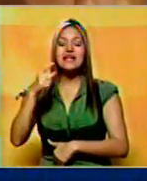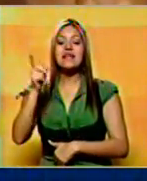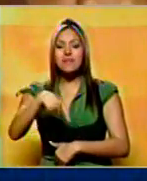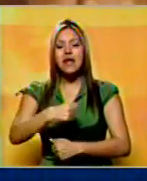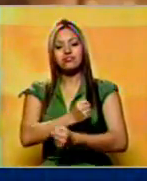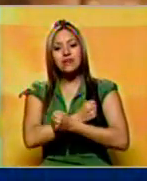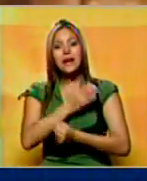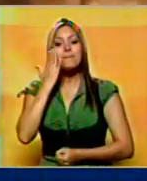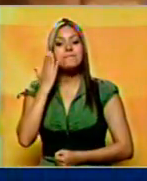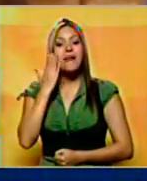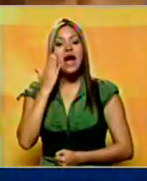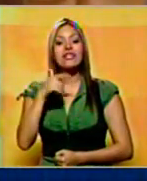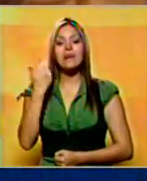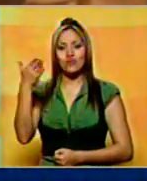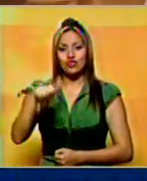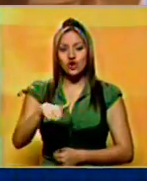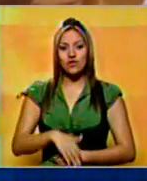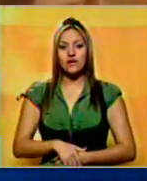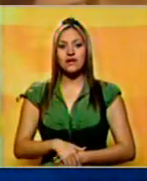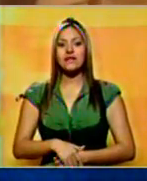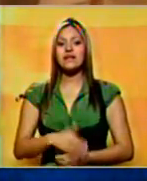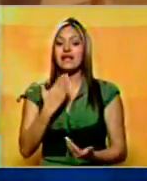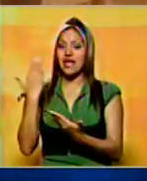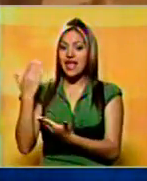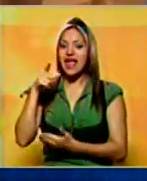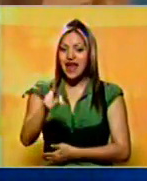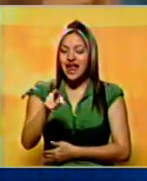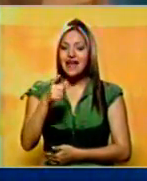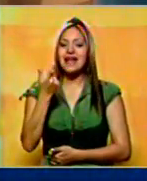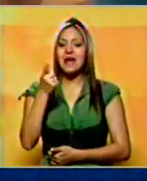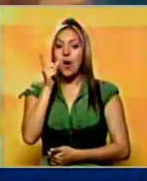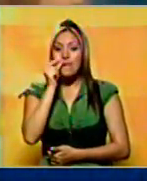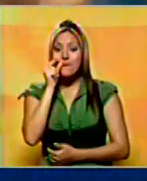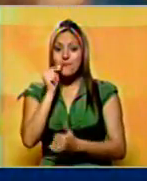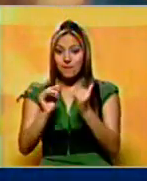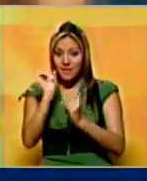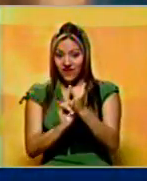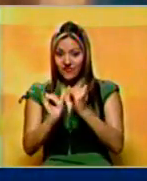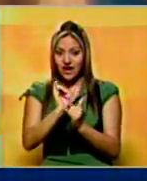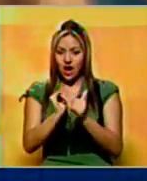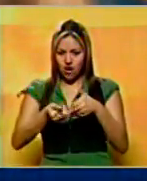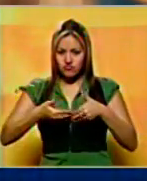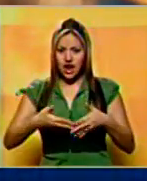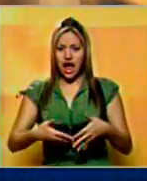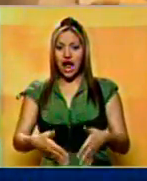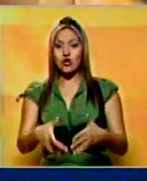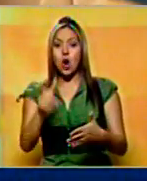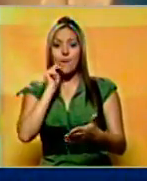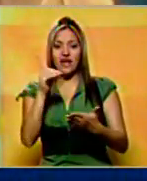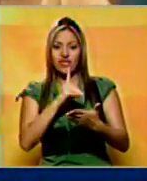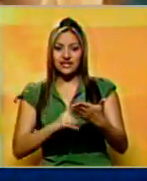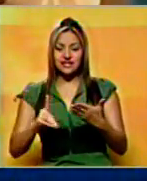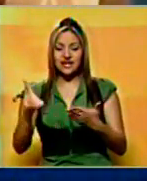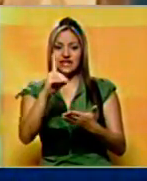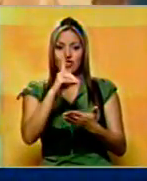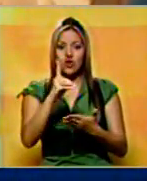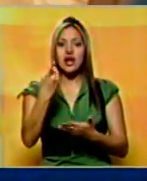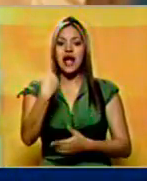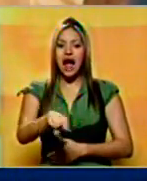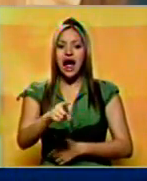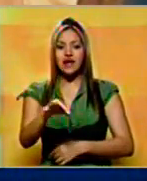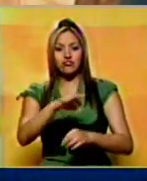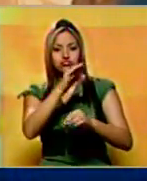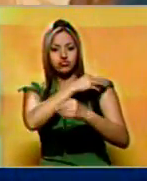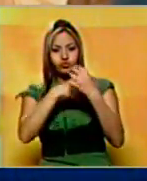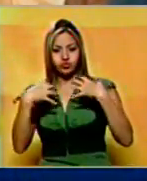querida madre. El pequeño George vistió una réplica del largo faldón de cristianara blanco con adornos en